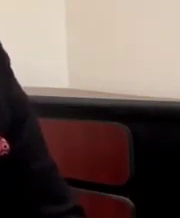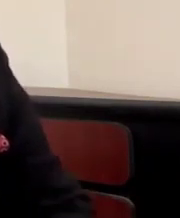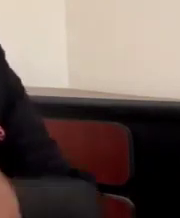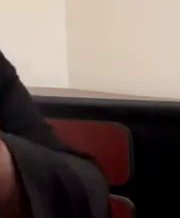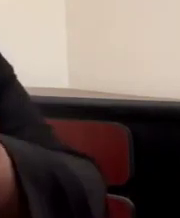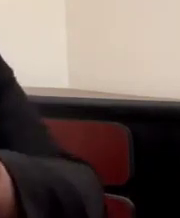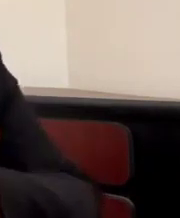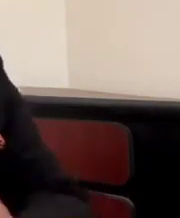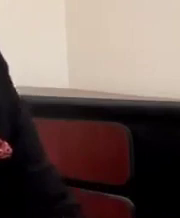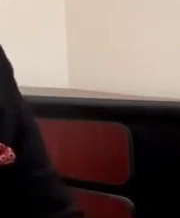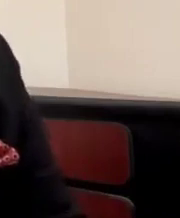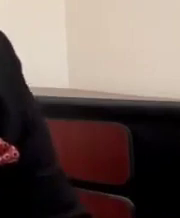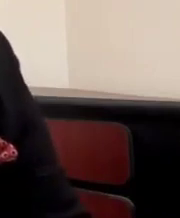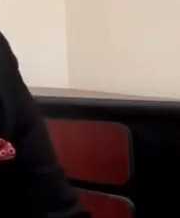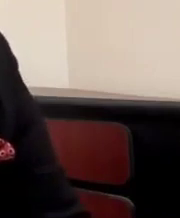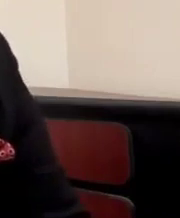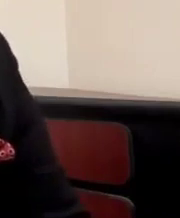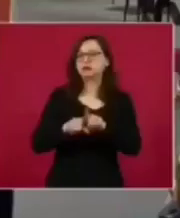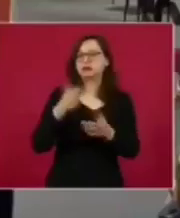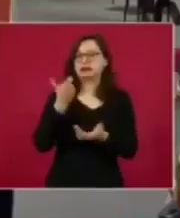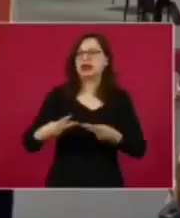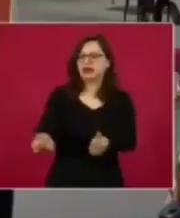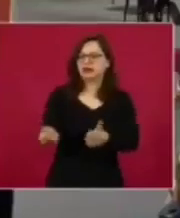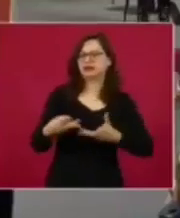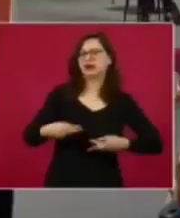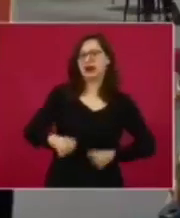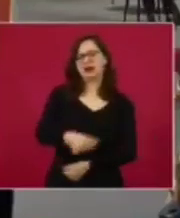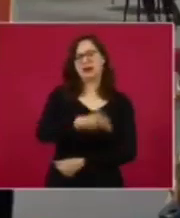Lorenzo. De ahí escuche.